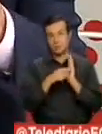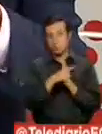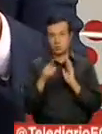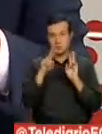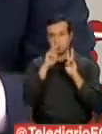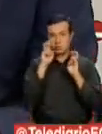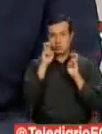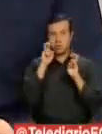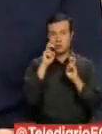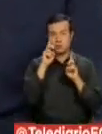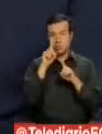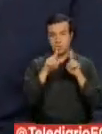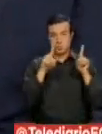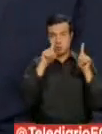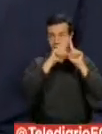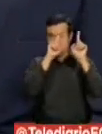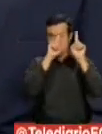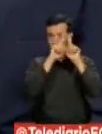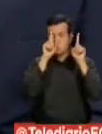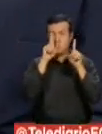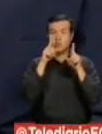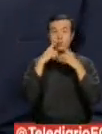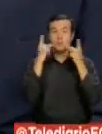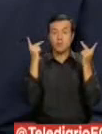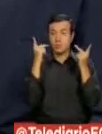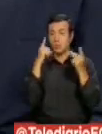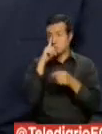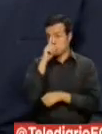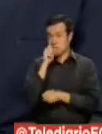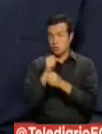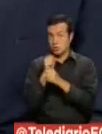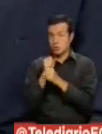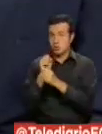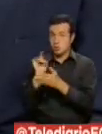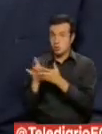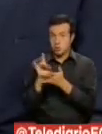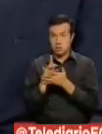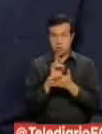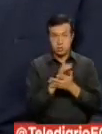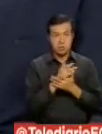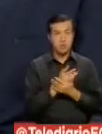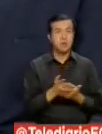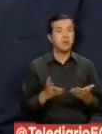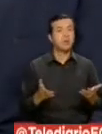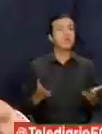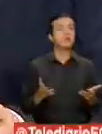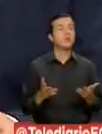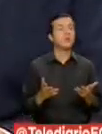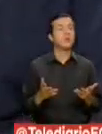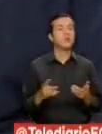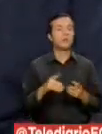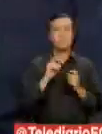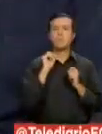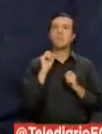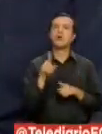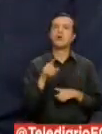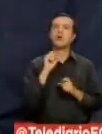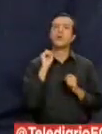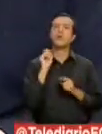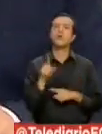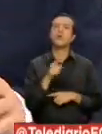tema de la optimización de las empresas públicas, como lo hemos visto. Pero yo le quiero preguntar lo siguiente.